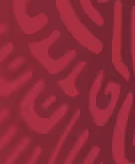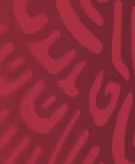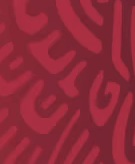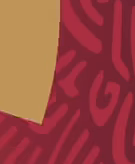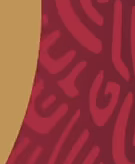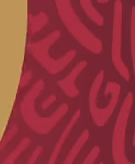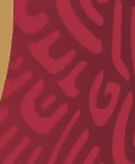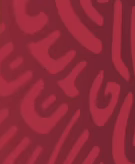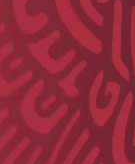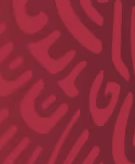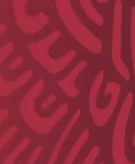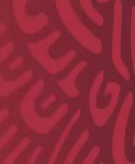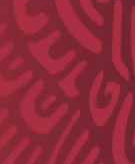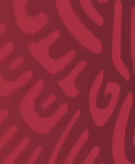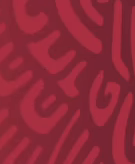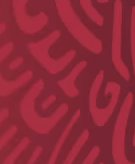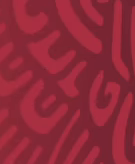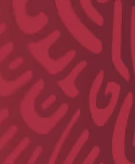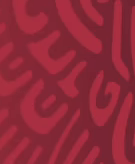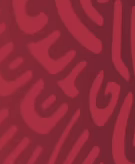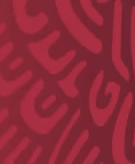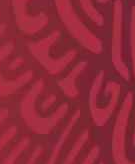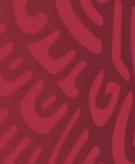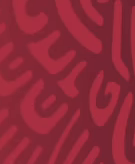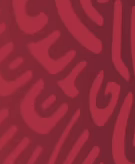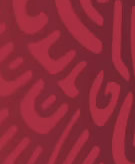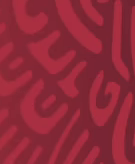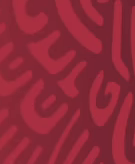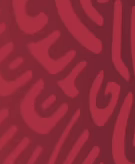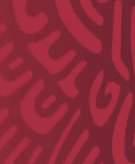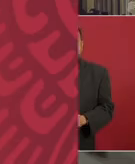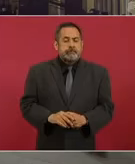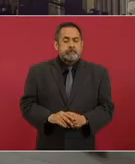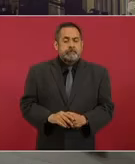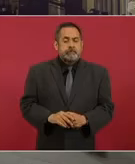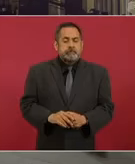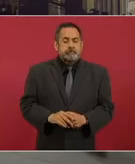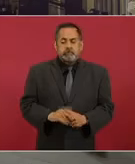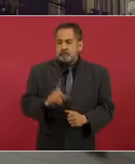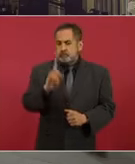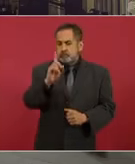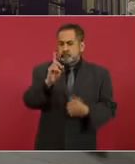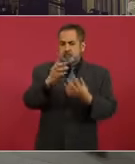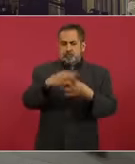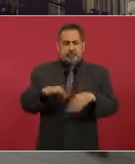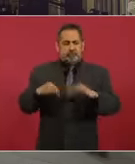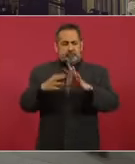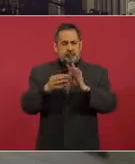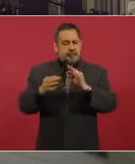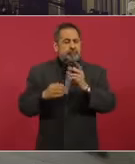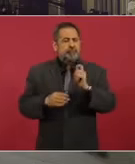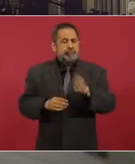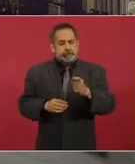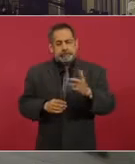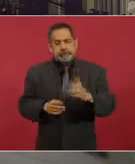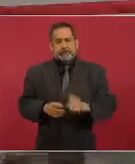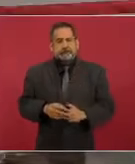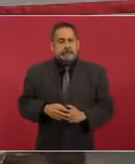de medicamentos adquiridos con ayuda de Naciones Unidas. También muy importante es darles a